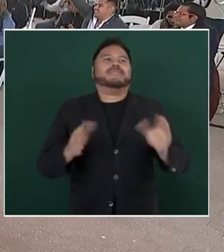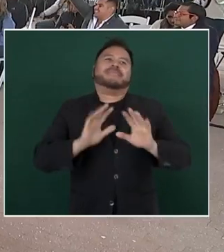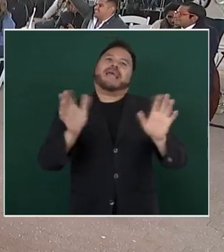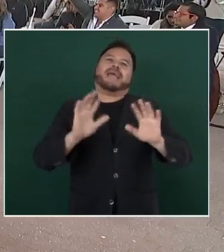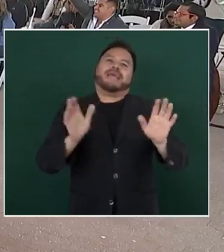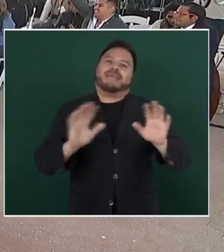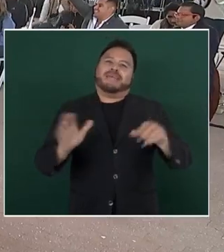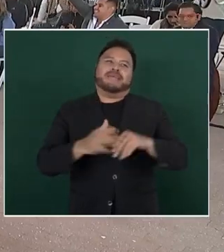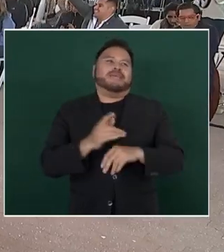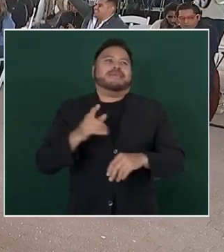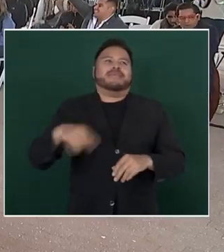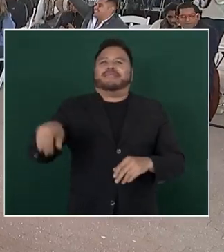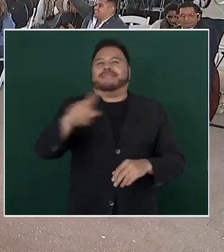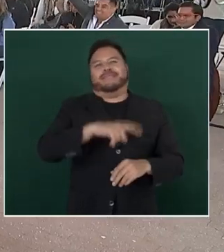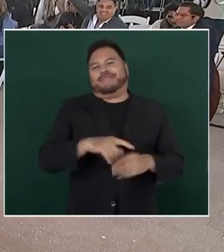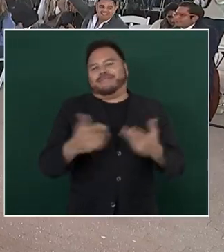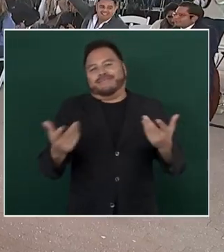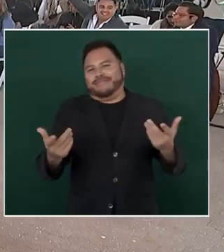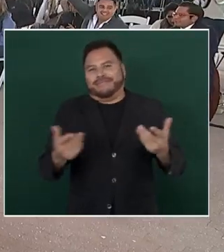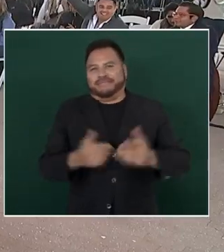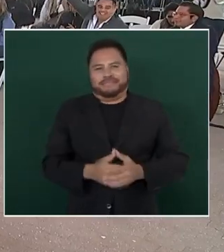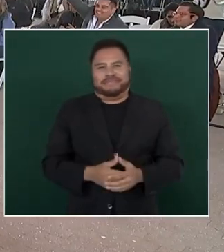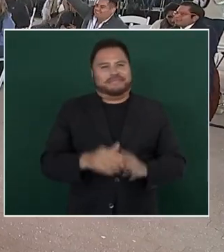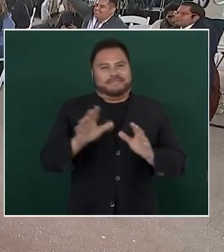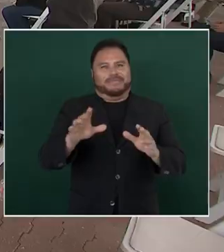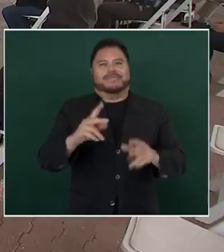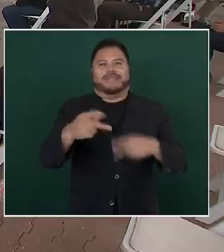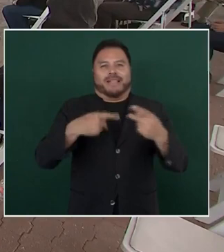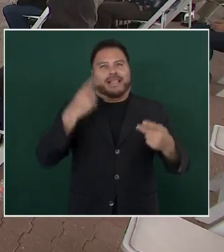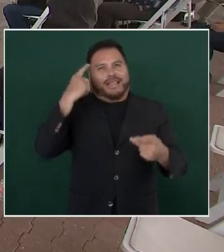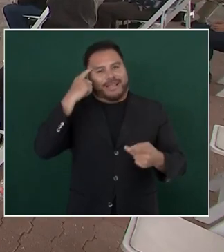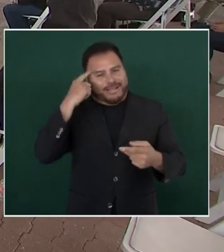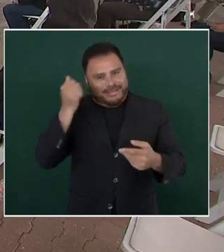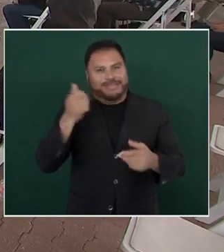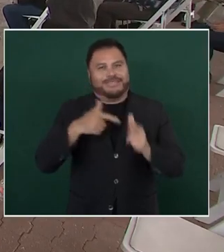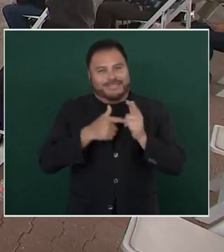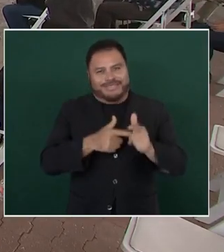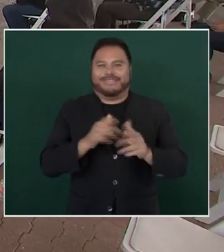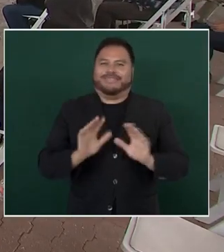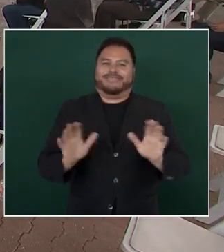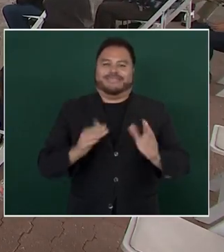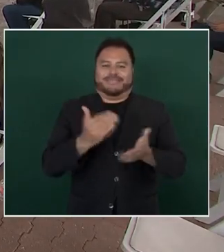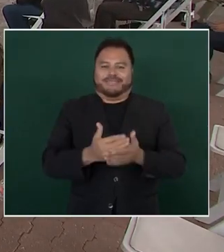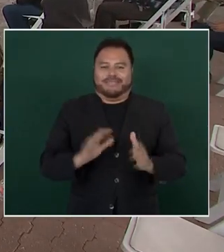Ya, porque ustedes me convencen fácil.